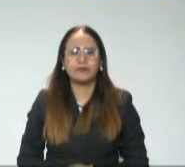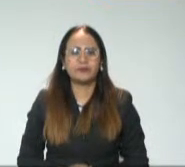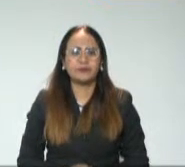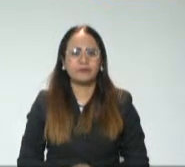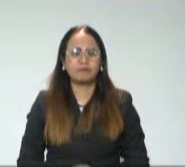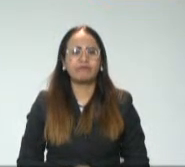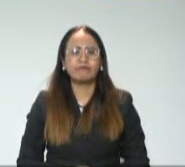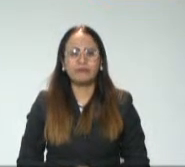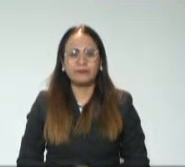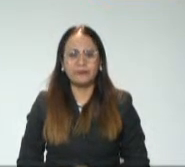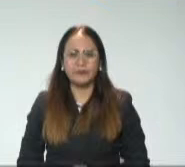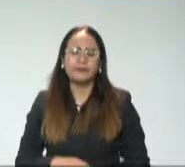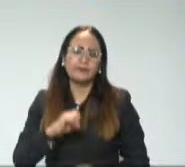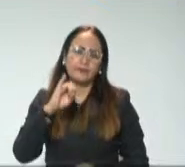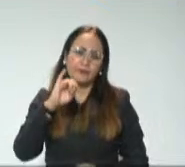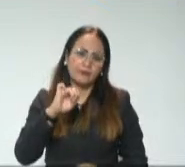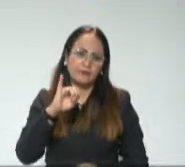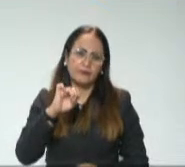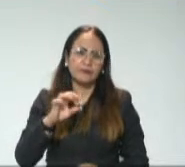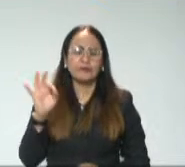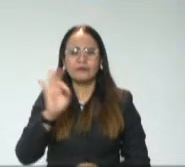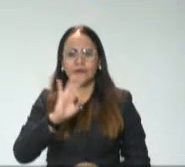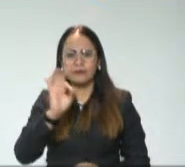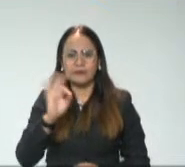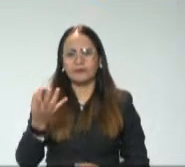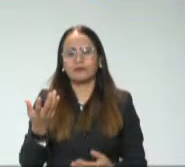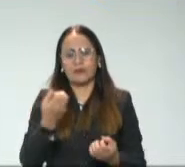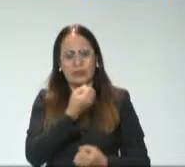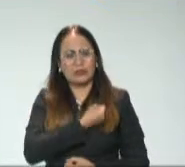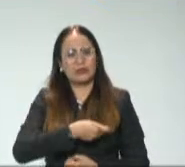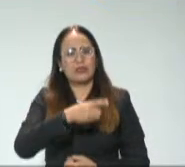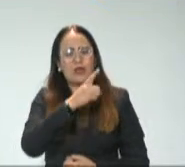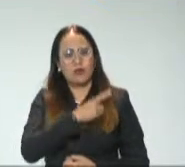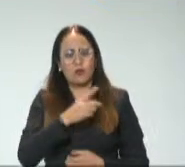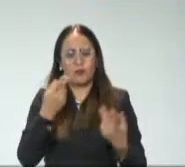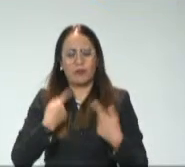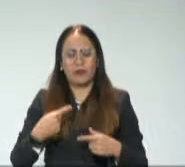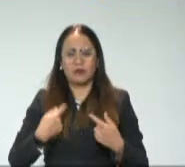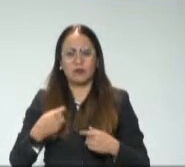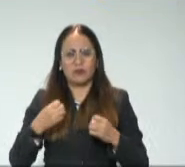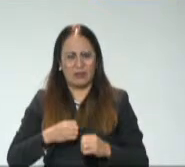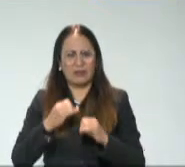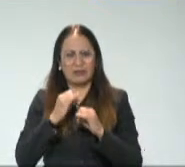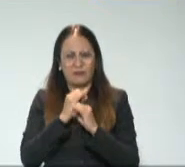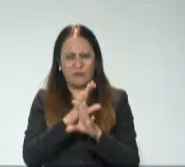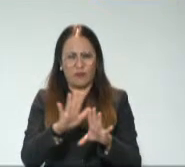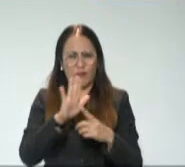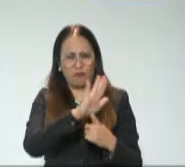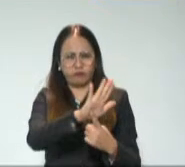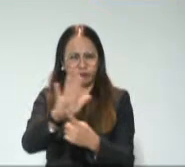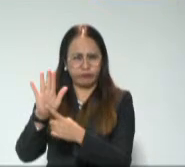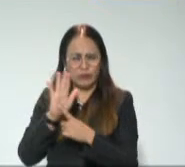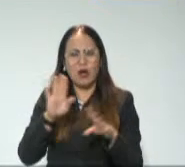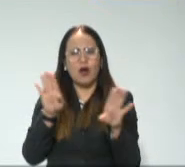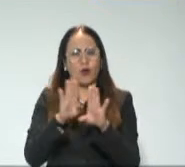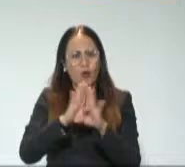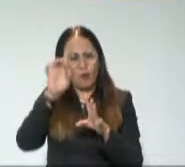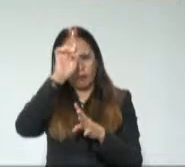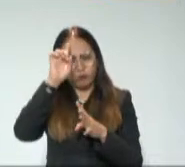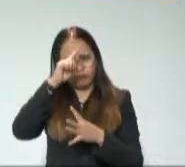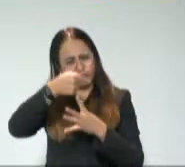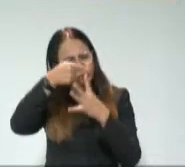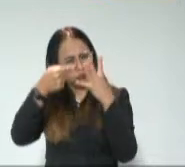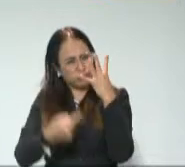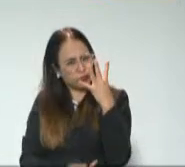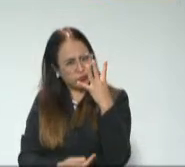renuencia anunciar una amenaza potencial para la salud e informar a la población en riesgo de las medidas preventivas apropiadas hasta que